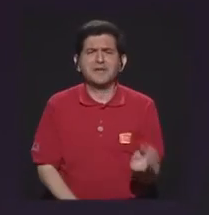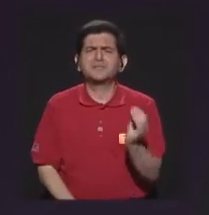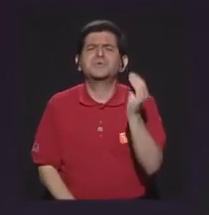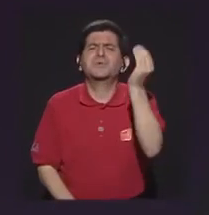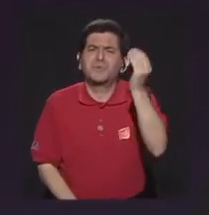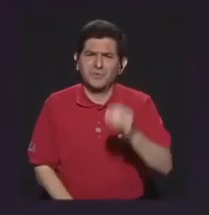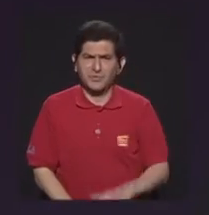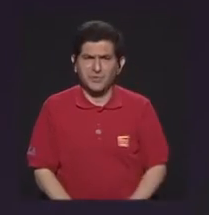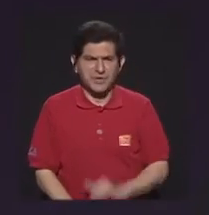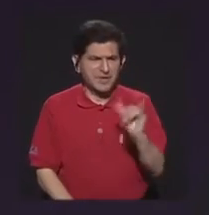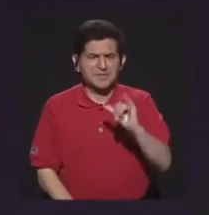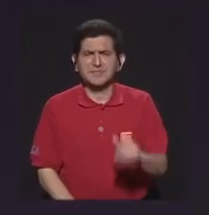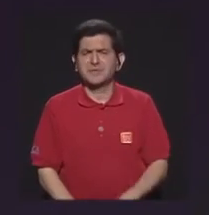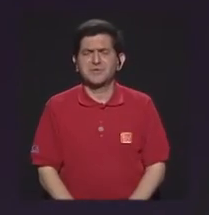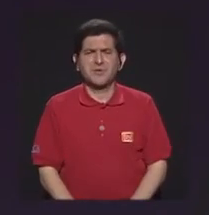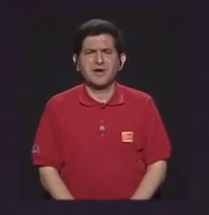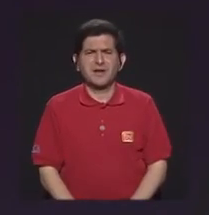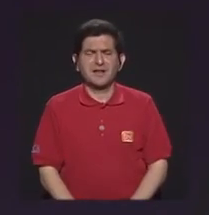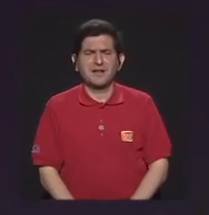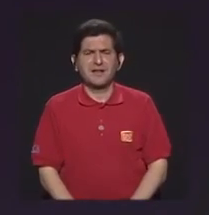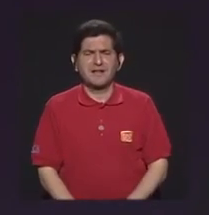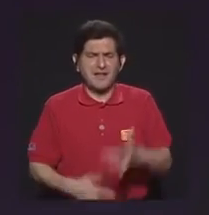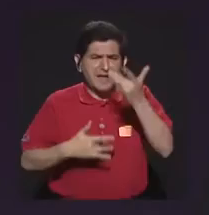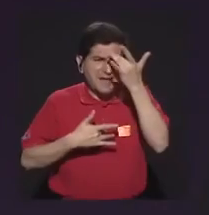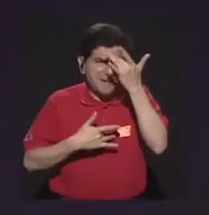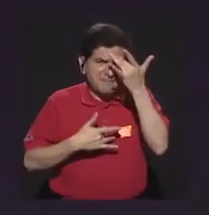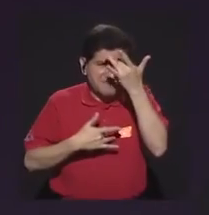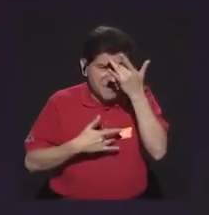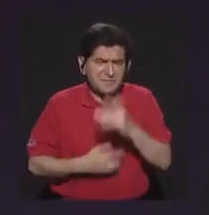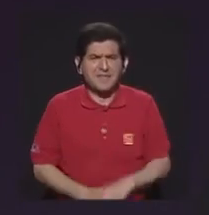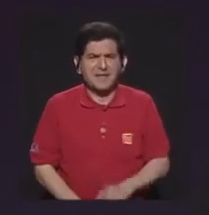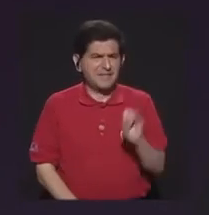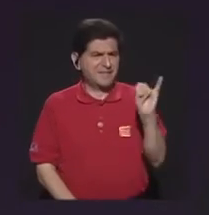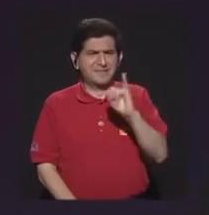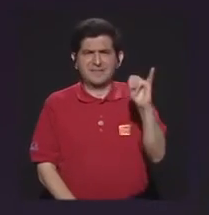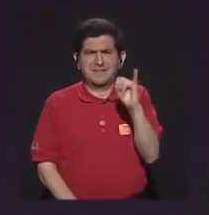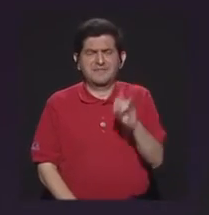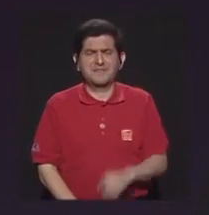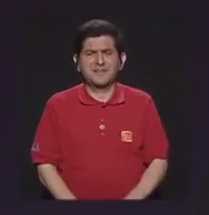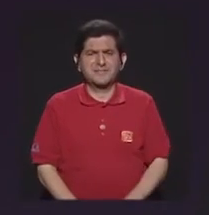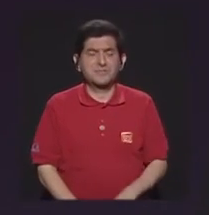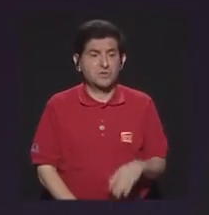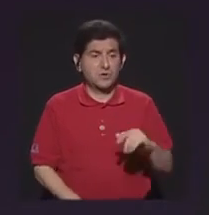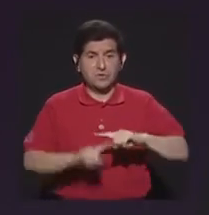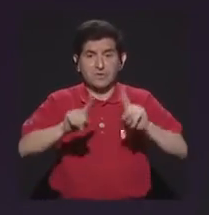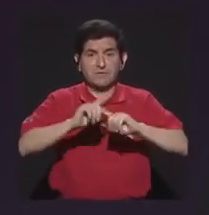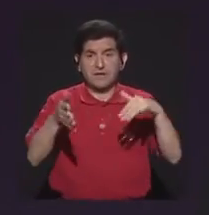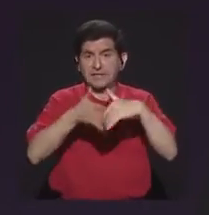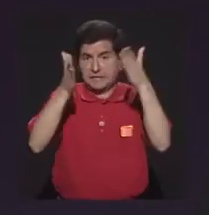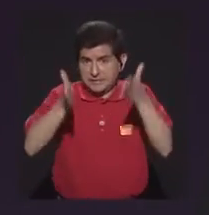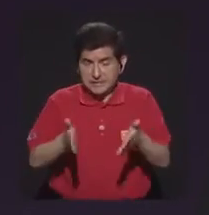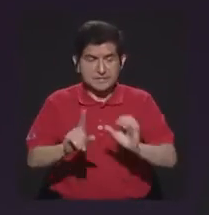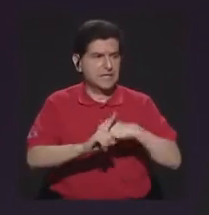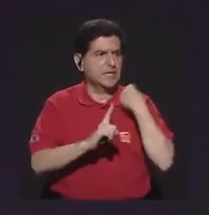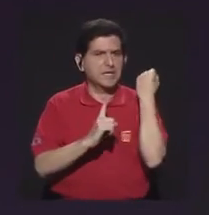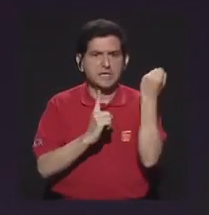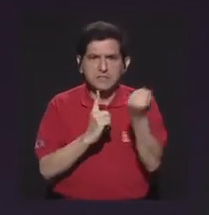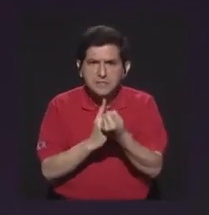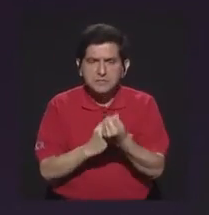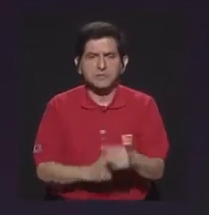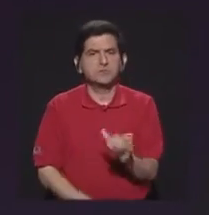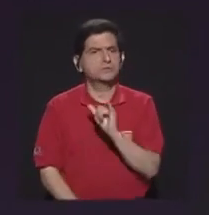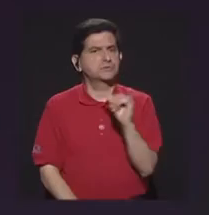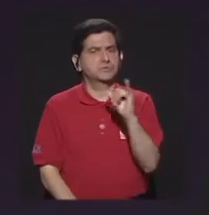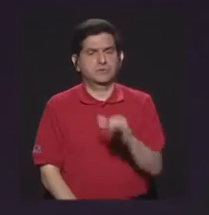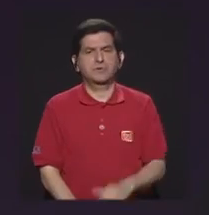adolescentes, tantas enfermedades con las que se han infectado los estudiantes, y una serie de condiciones que